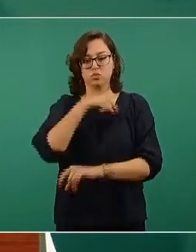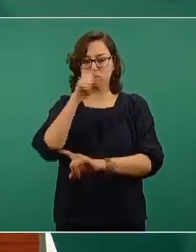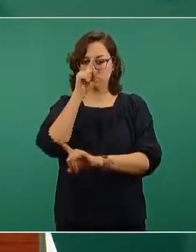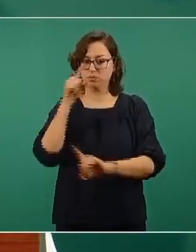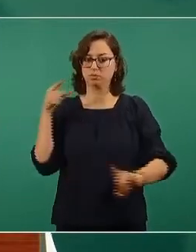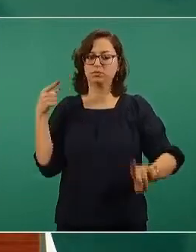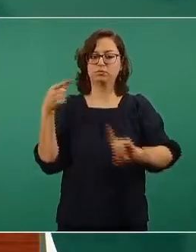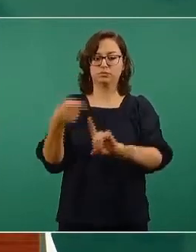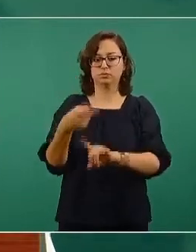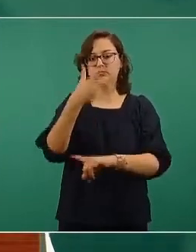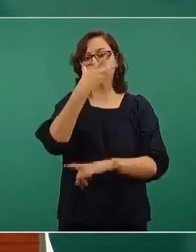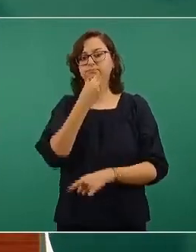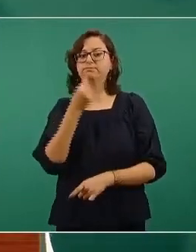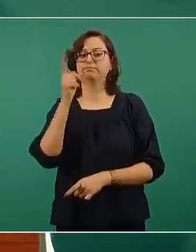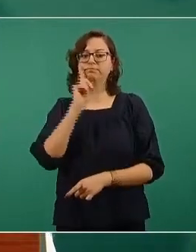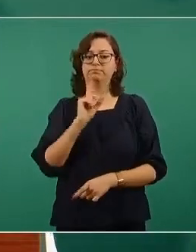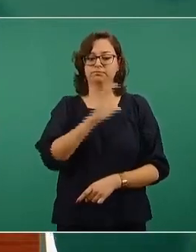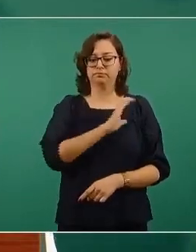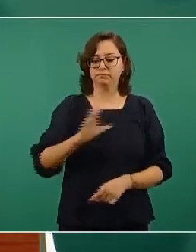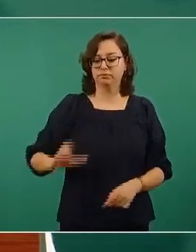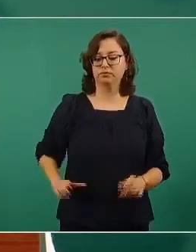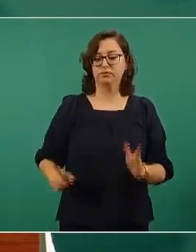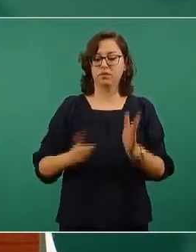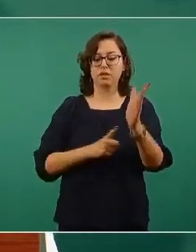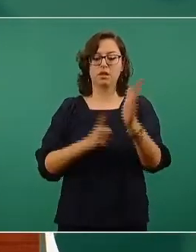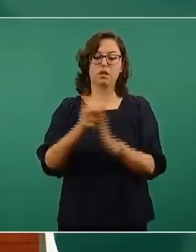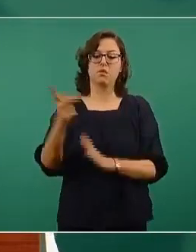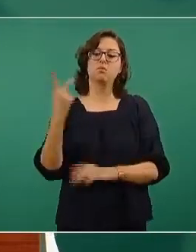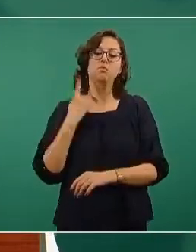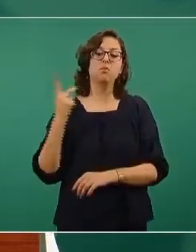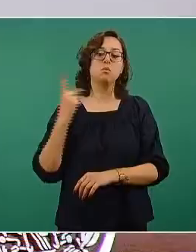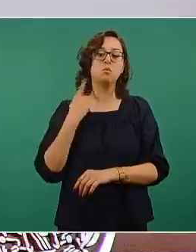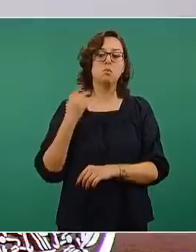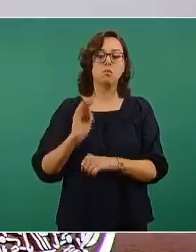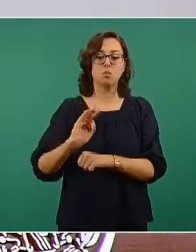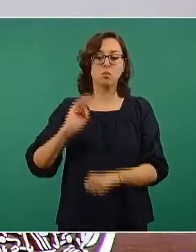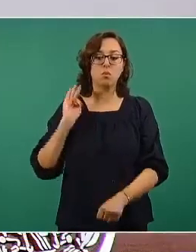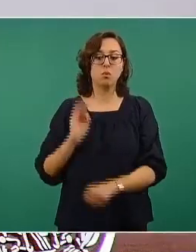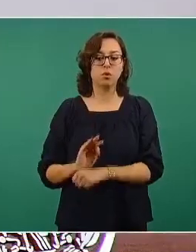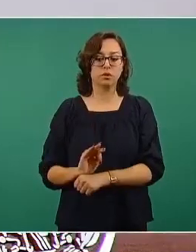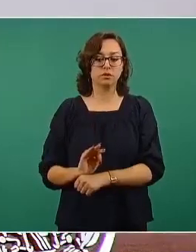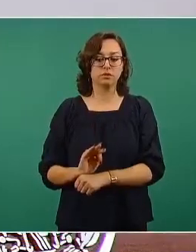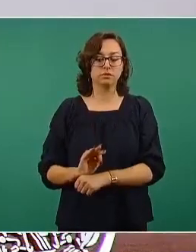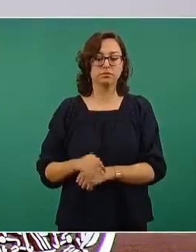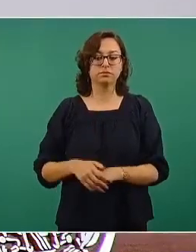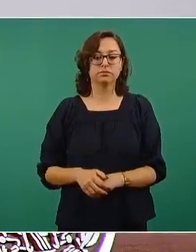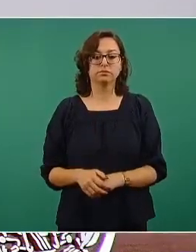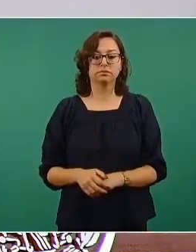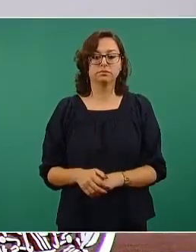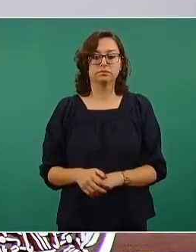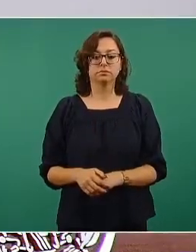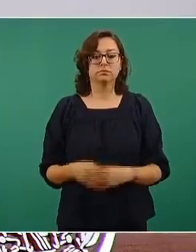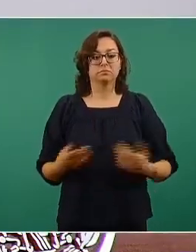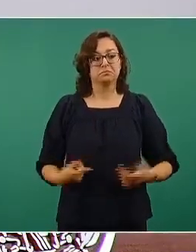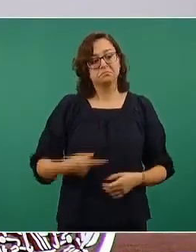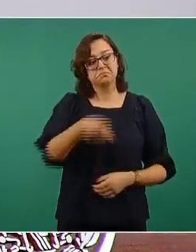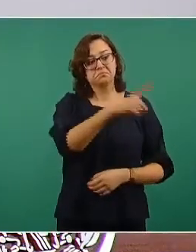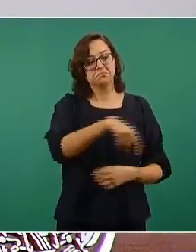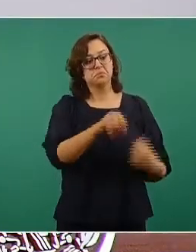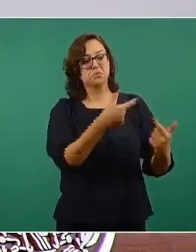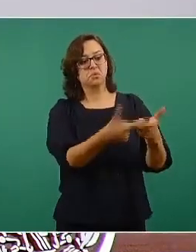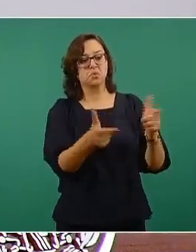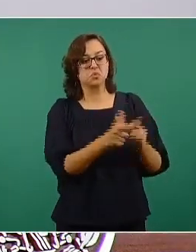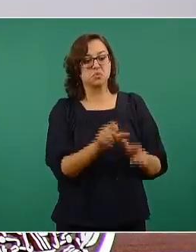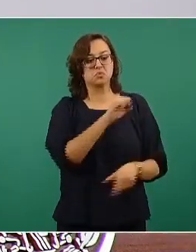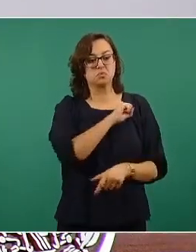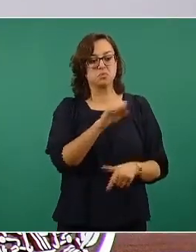candidatos, candidatas y a sus derechos políticos. No permitiremos que el partido del crimen